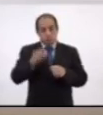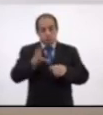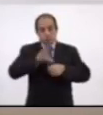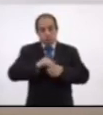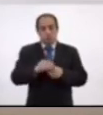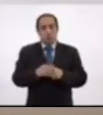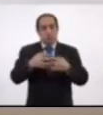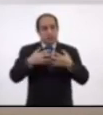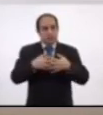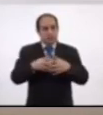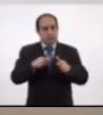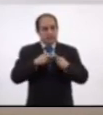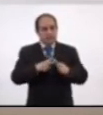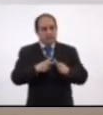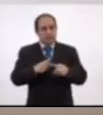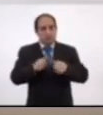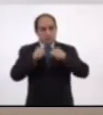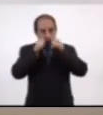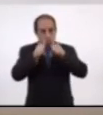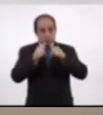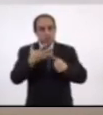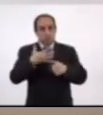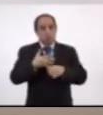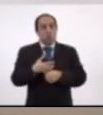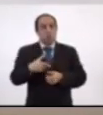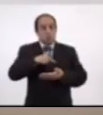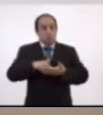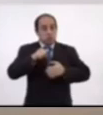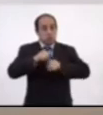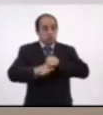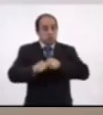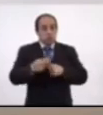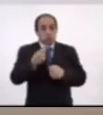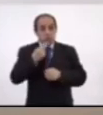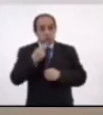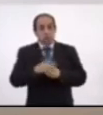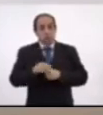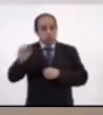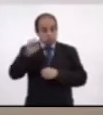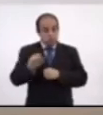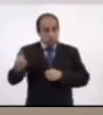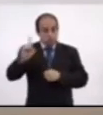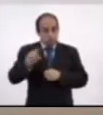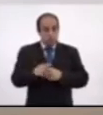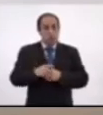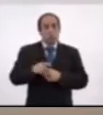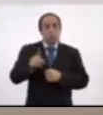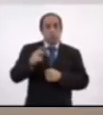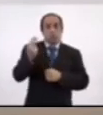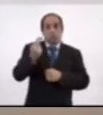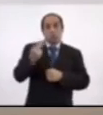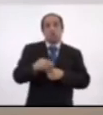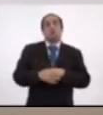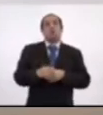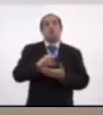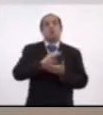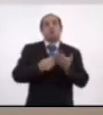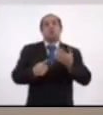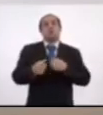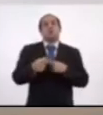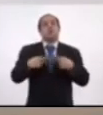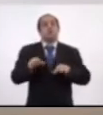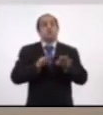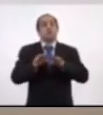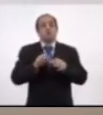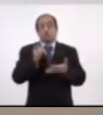ociosa en ningún momento. Si se tienen quirófanos, pues que se utilicen los fines de semana, pero para eso pues hay que contratar personal, no solamente